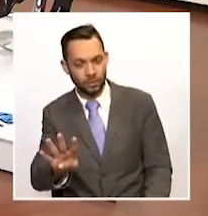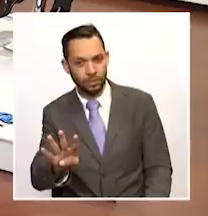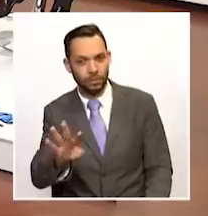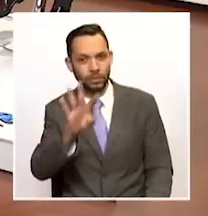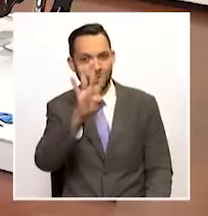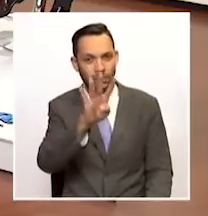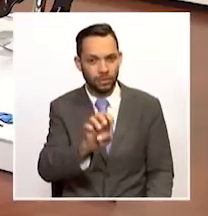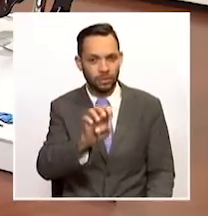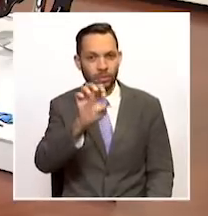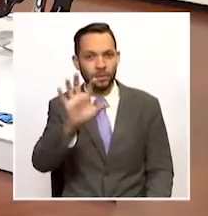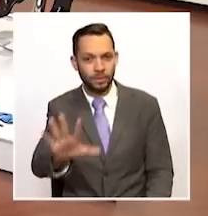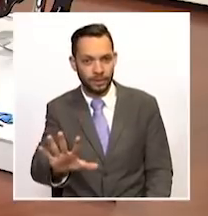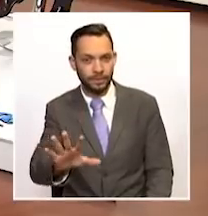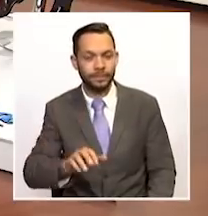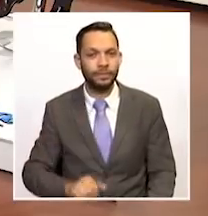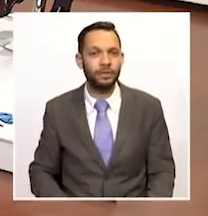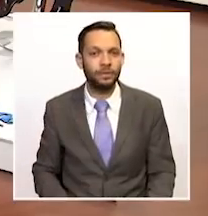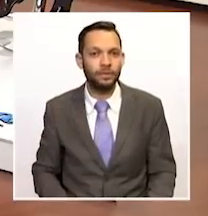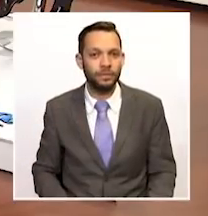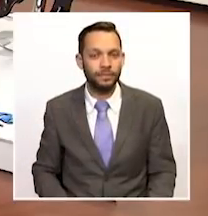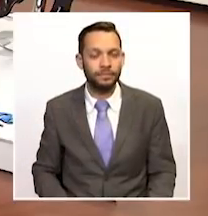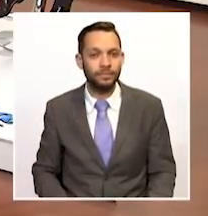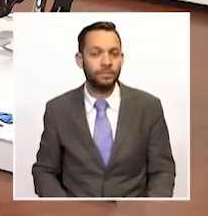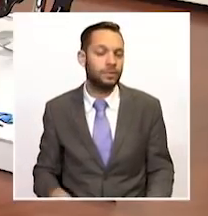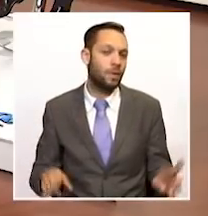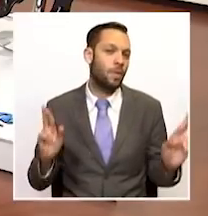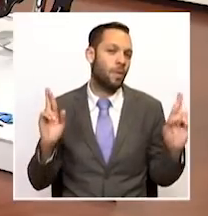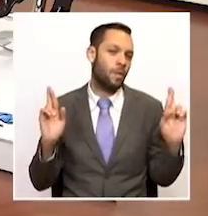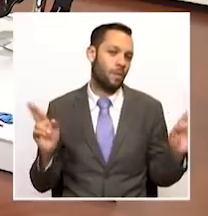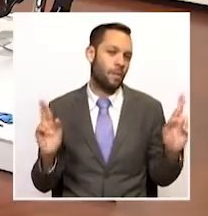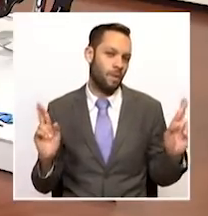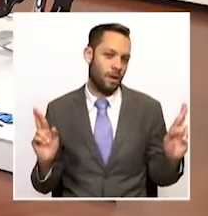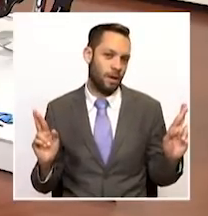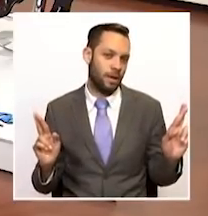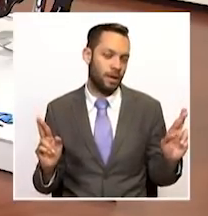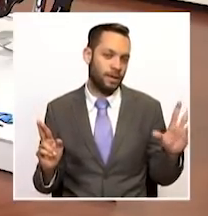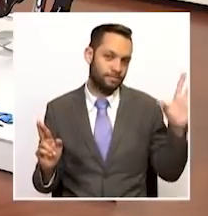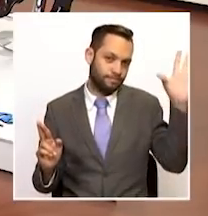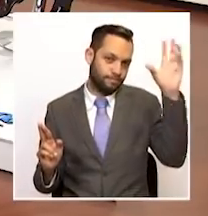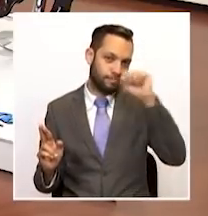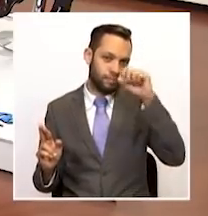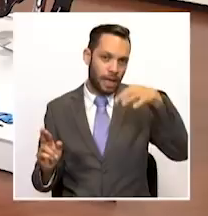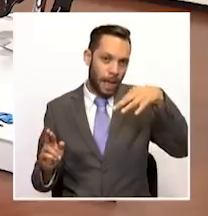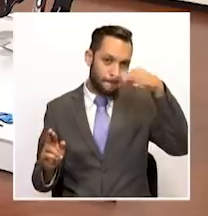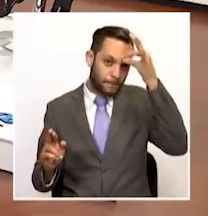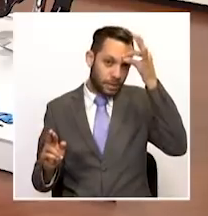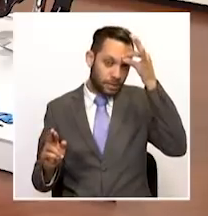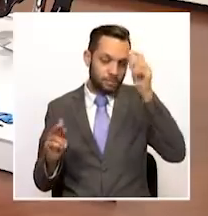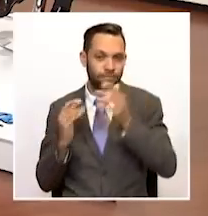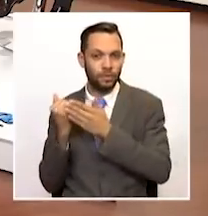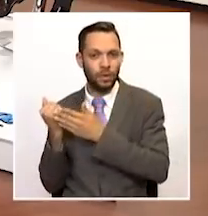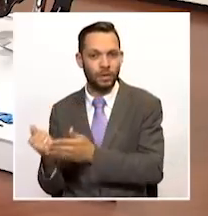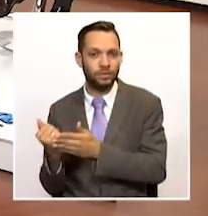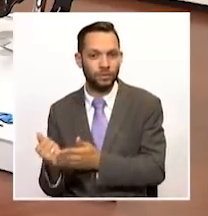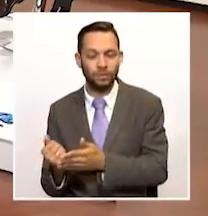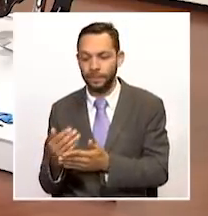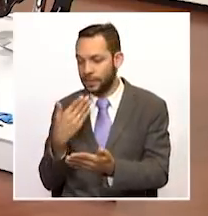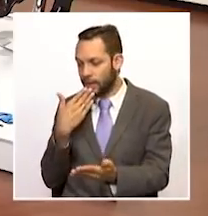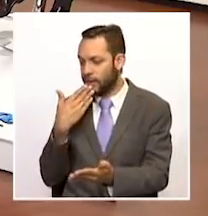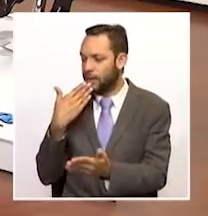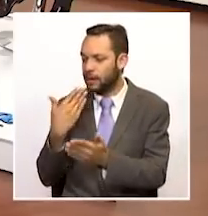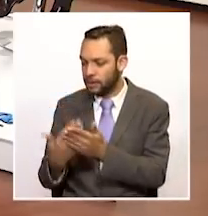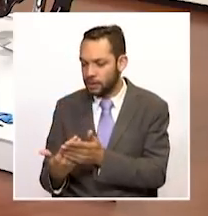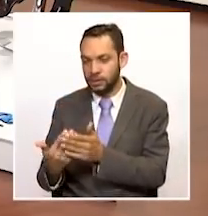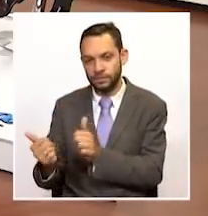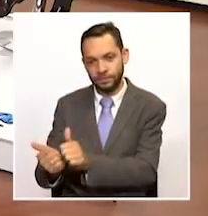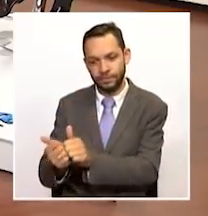95 ojalá todos ustedes tengan esto muy presente yo quiero agradecerles de todo corazón por habernos acompañado